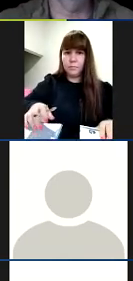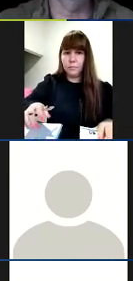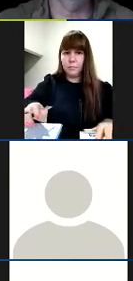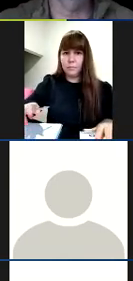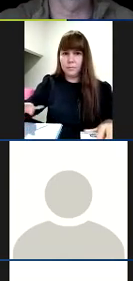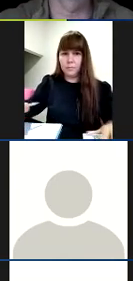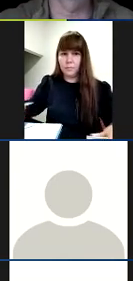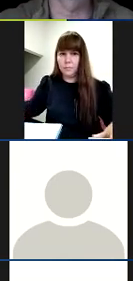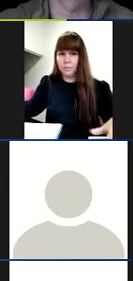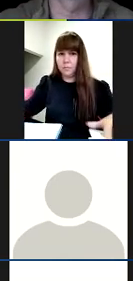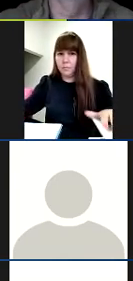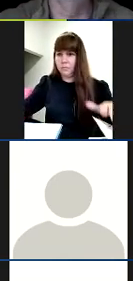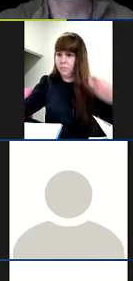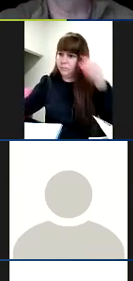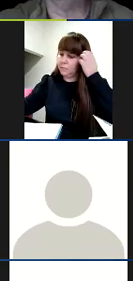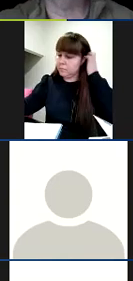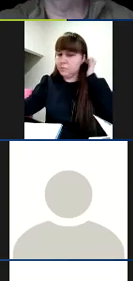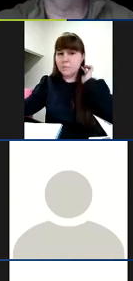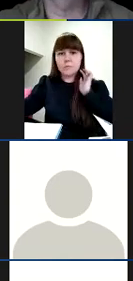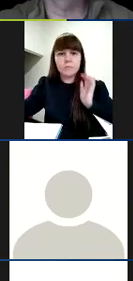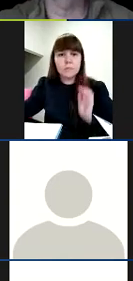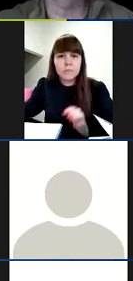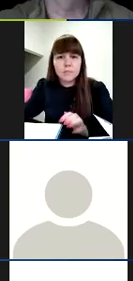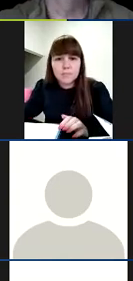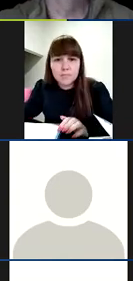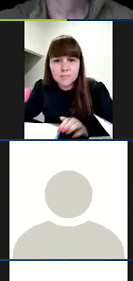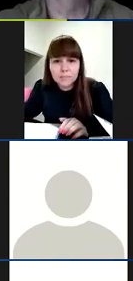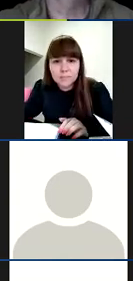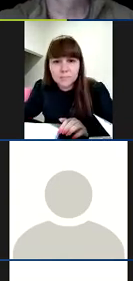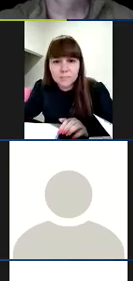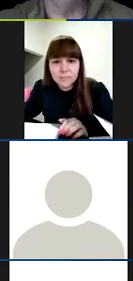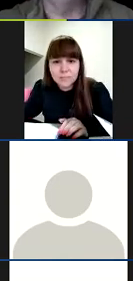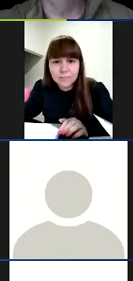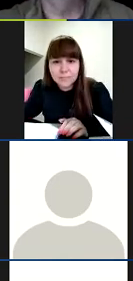pensé que nadie iba a hacer nada, que es esta, que me la pasaron, que está bárbara.